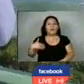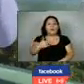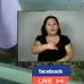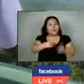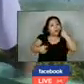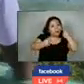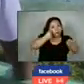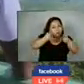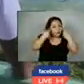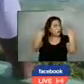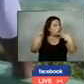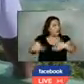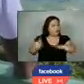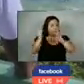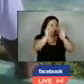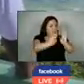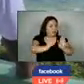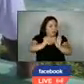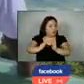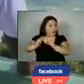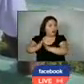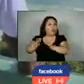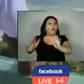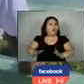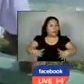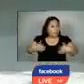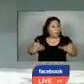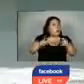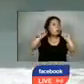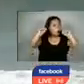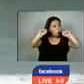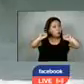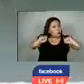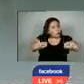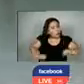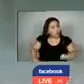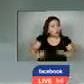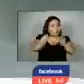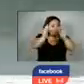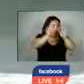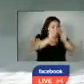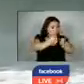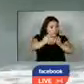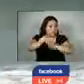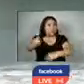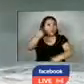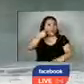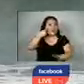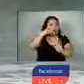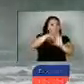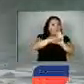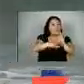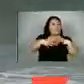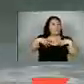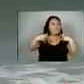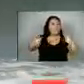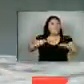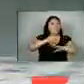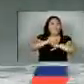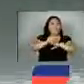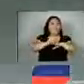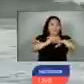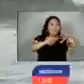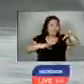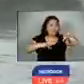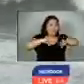desarrollado una logística integral que contempla la implementación de inicio a fin de las medidas de bioseguridad para evitar un contagio de